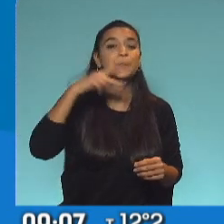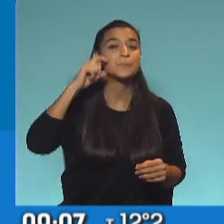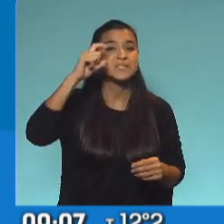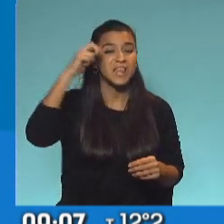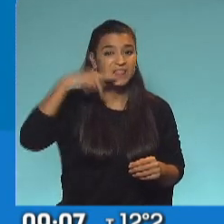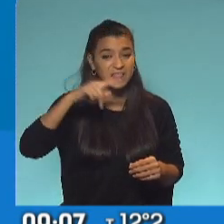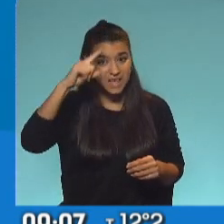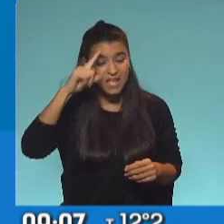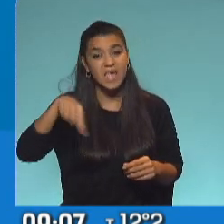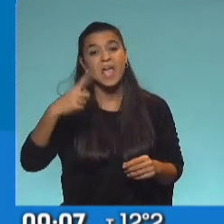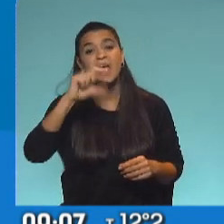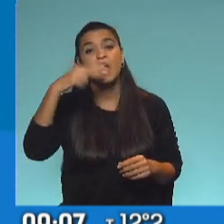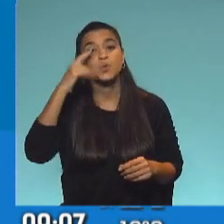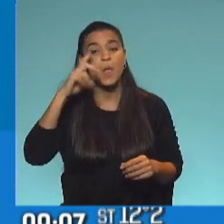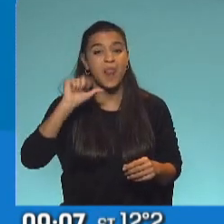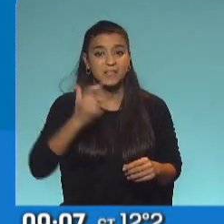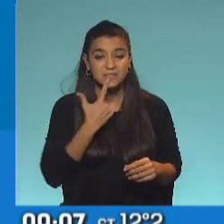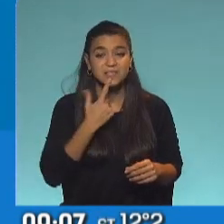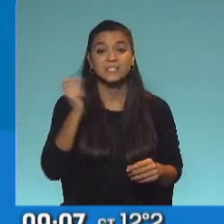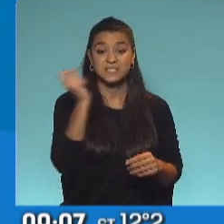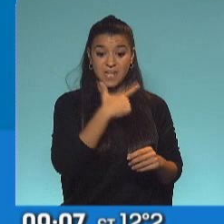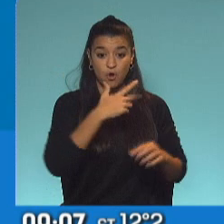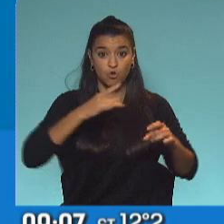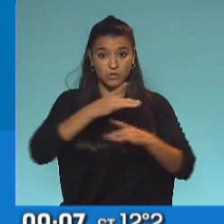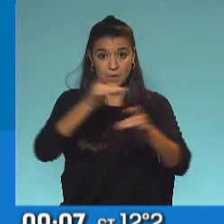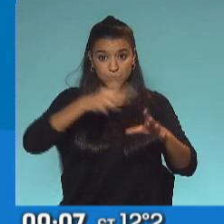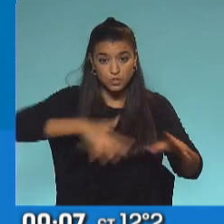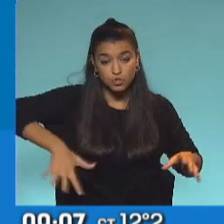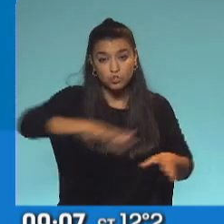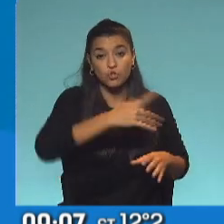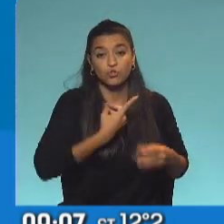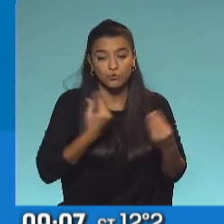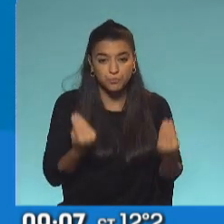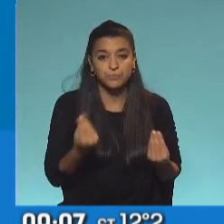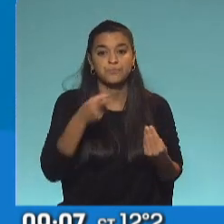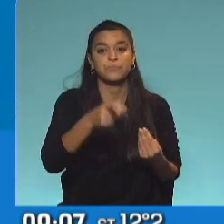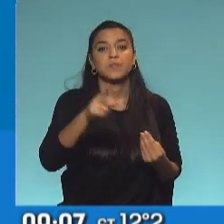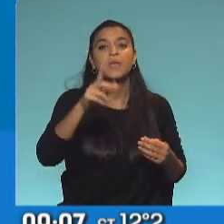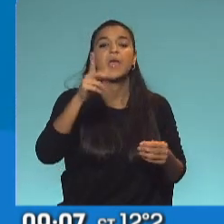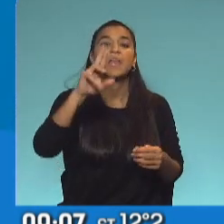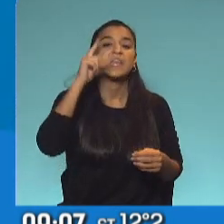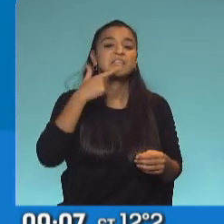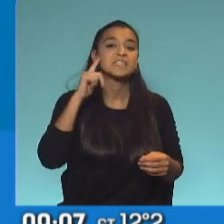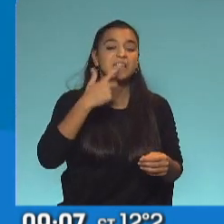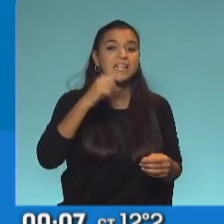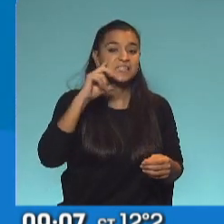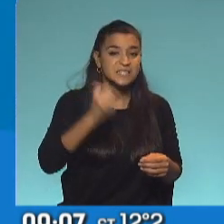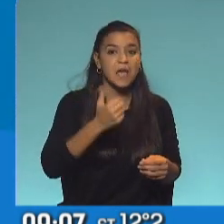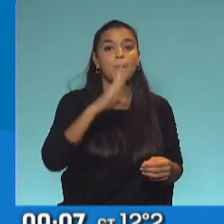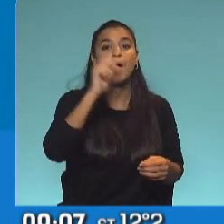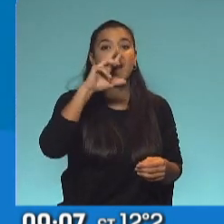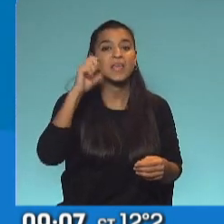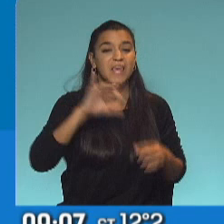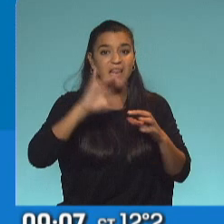en la provincia de chaco la transmisión comunitaria se localiza en los departamentos de resistencia barranqueras fontana